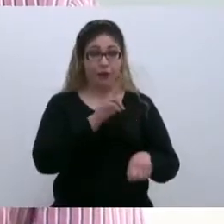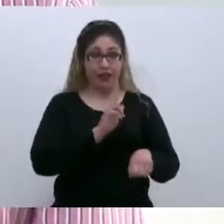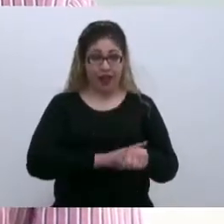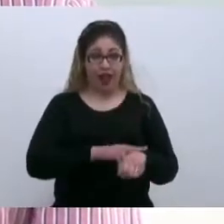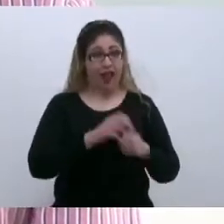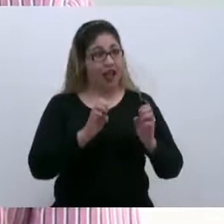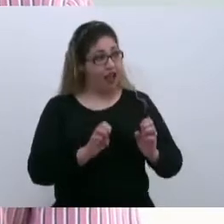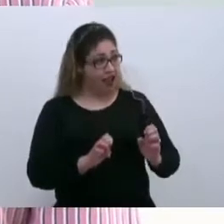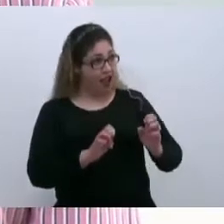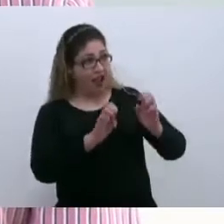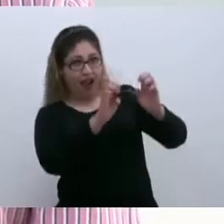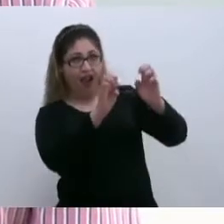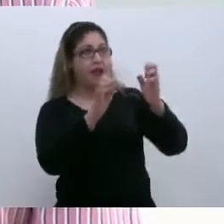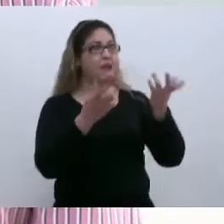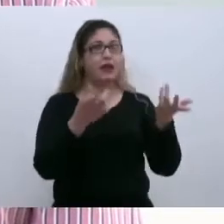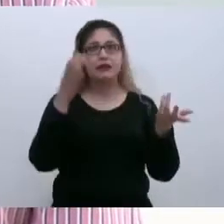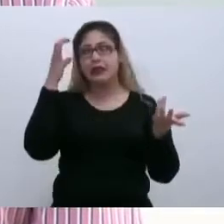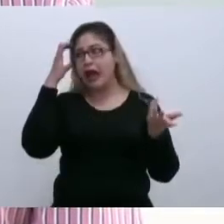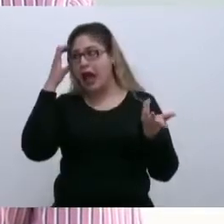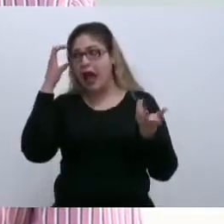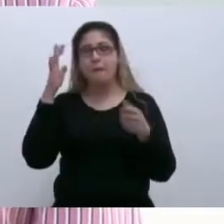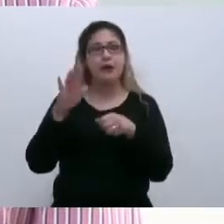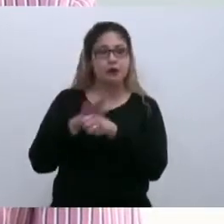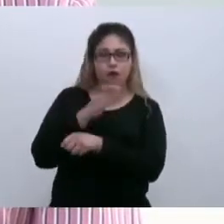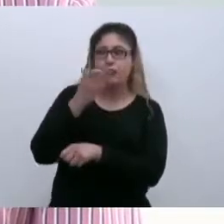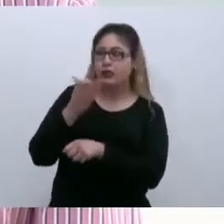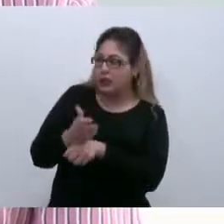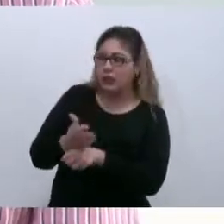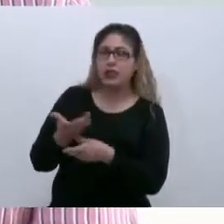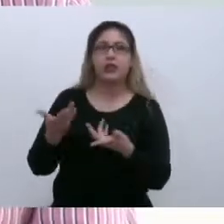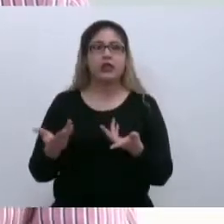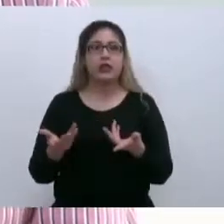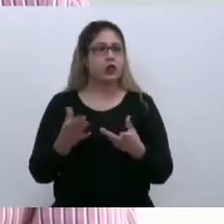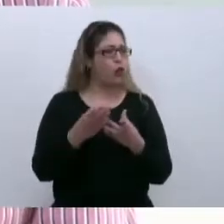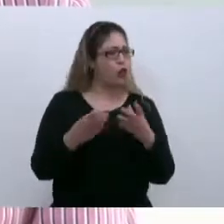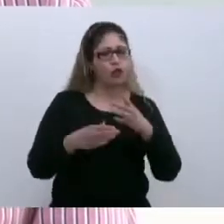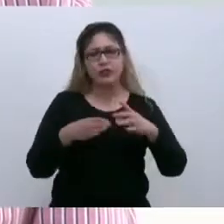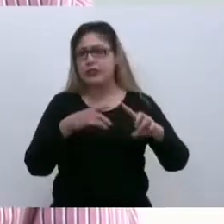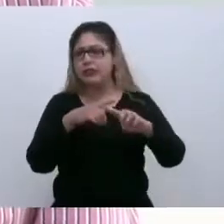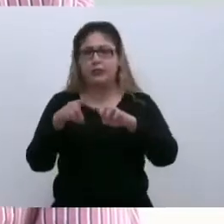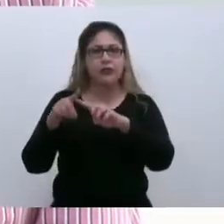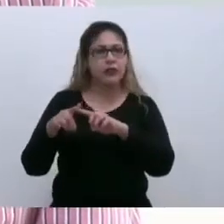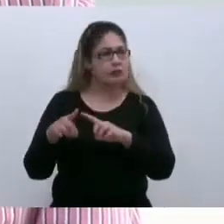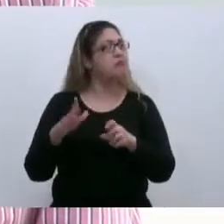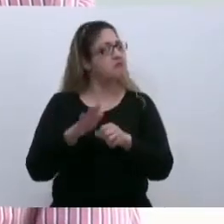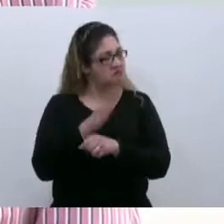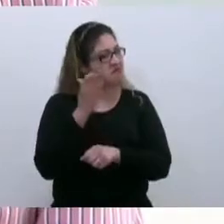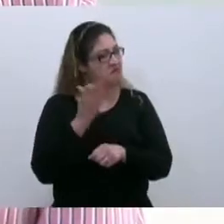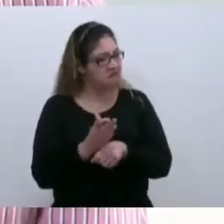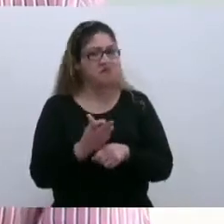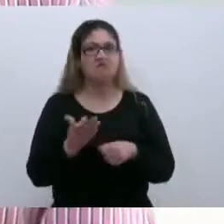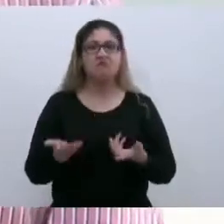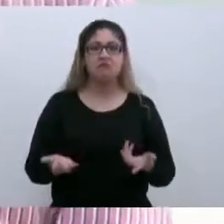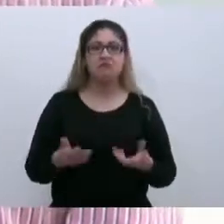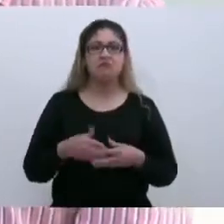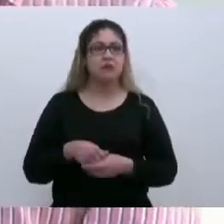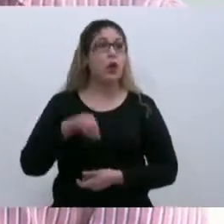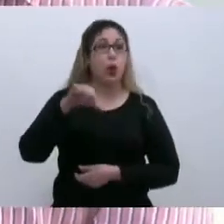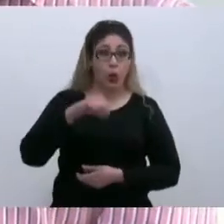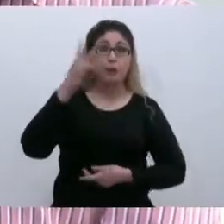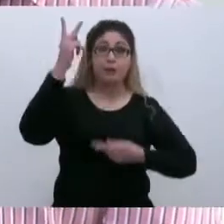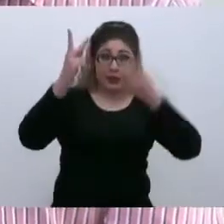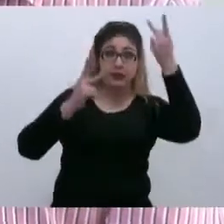las camas suficientes, los equipos, este en particular que estaba pendiente,